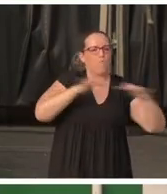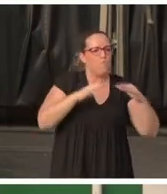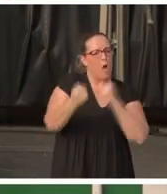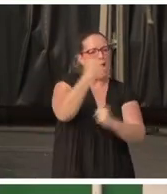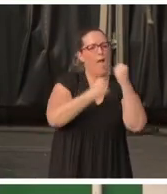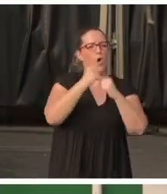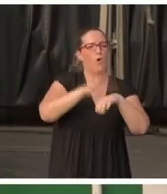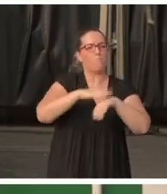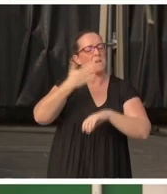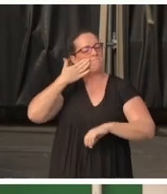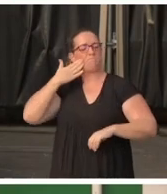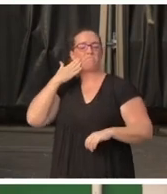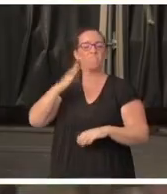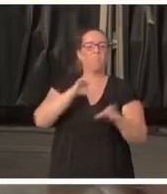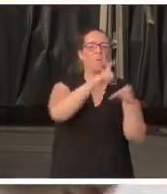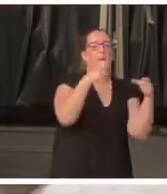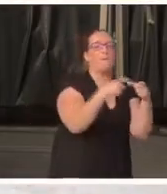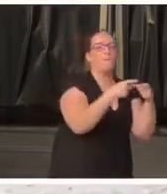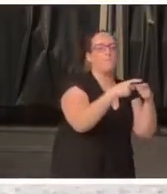para privilegios